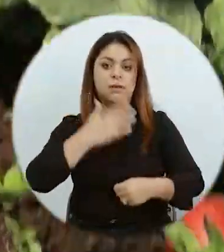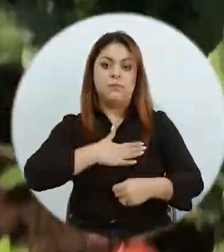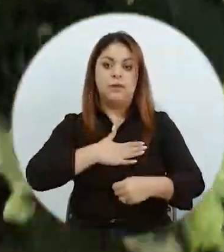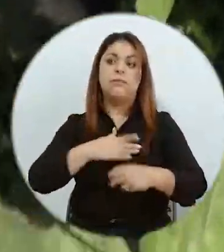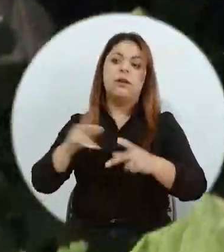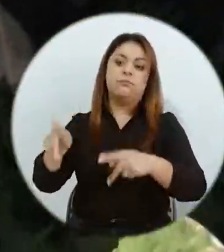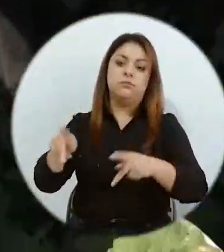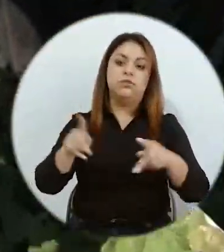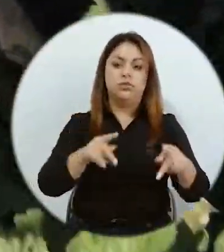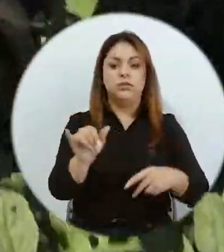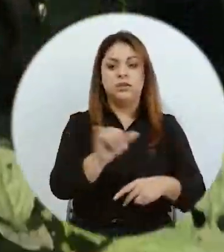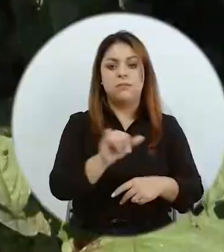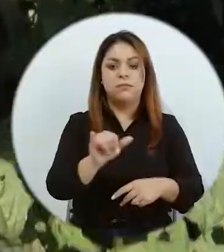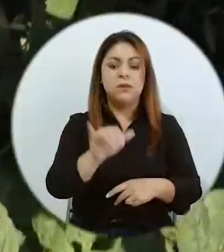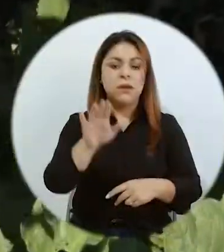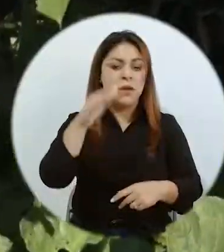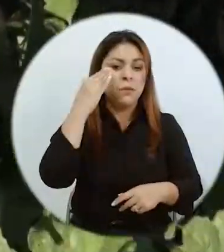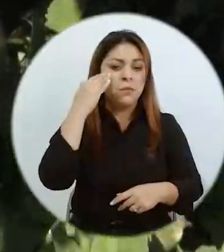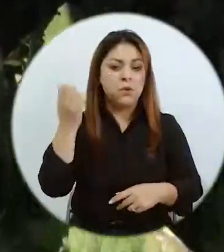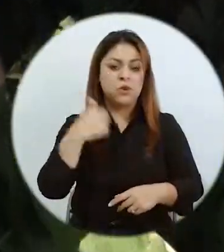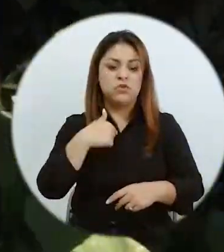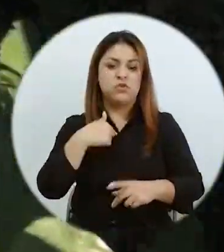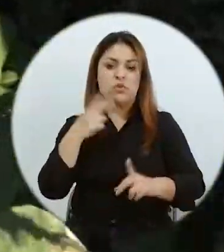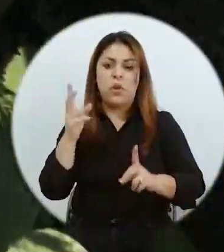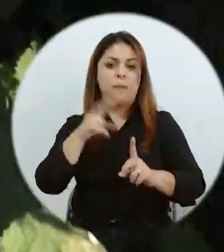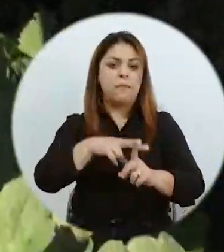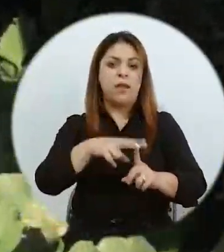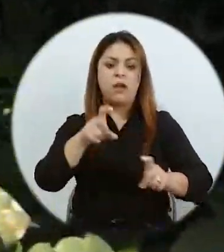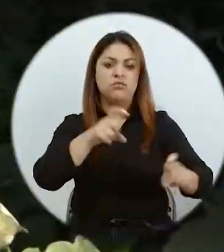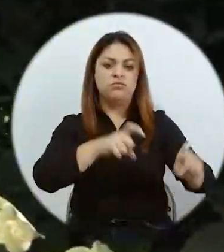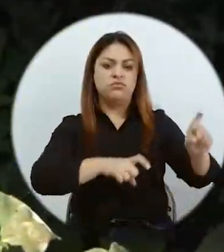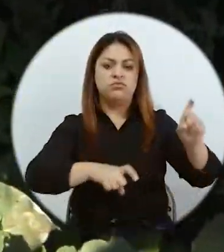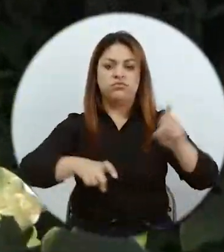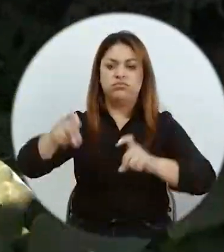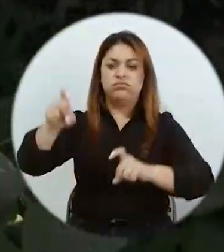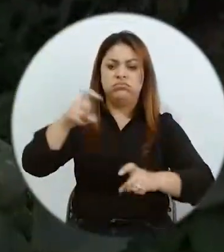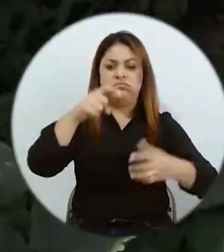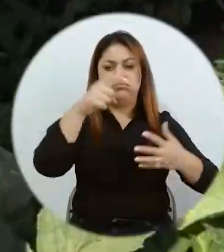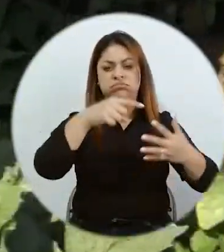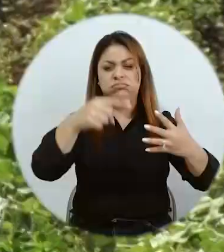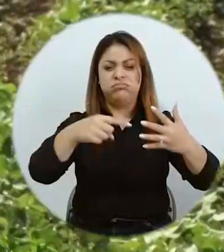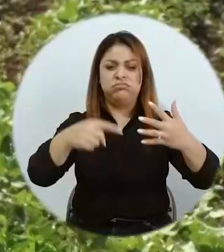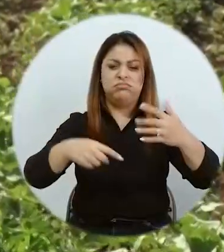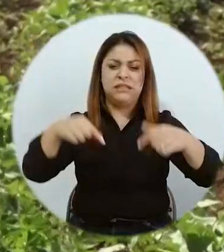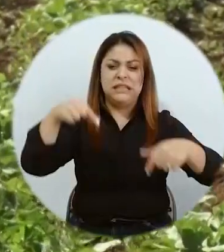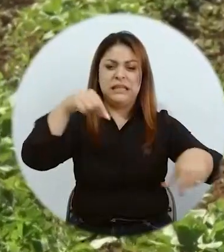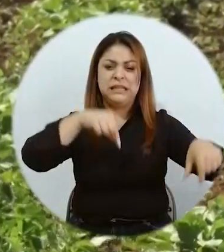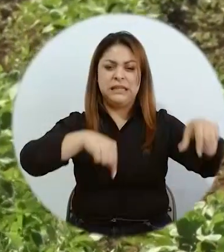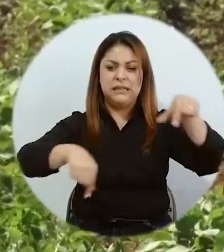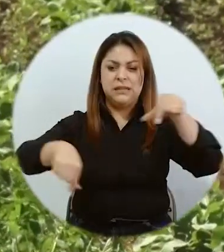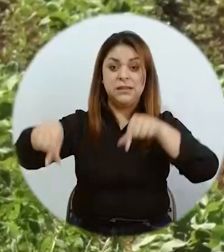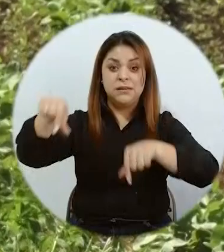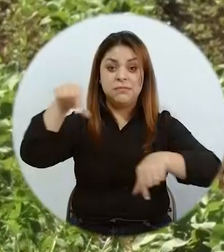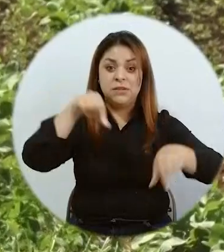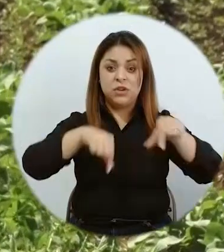mí y para la demás gente, porque digamos, al no aplicar ese montón de químicos o plaguicidas,